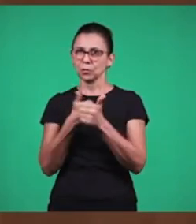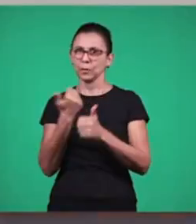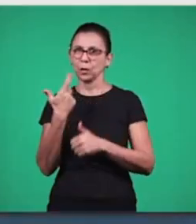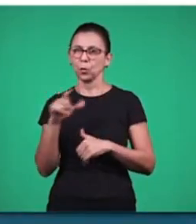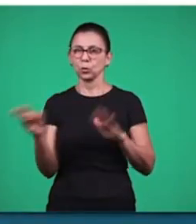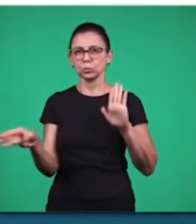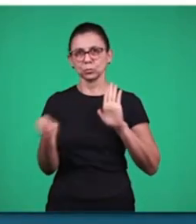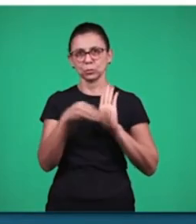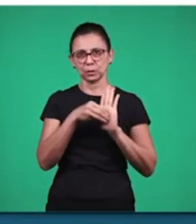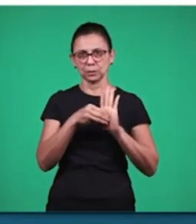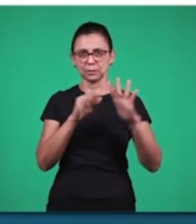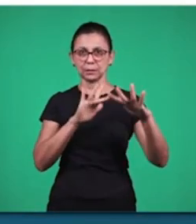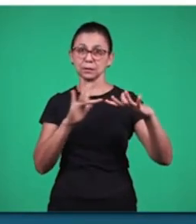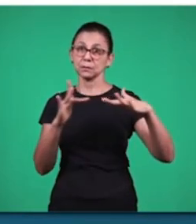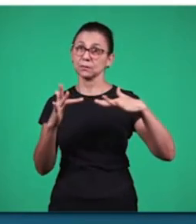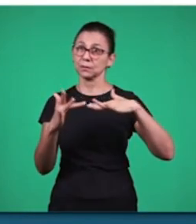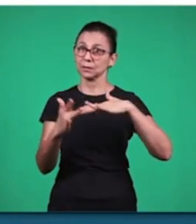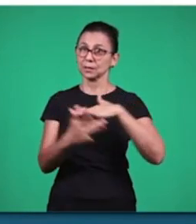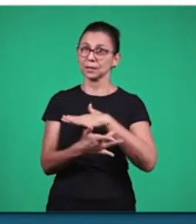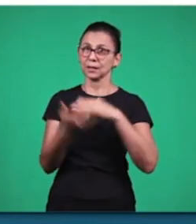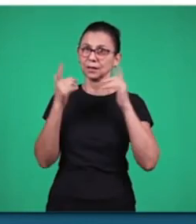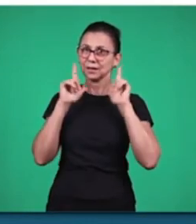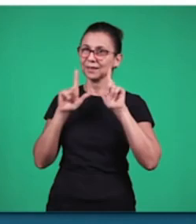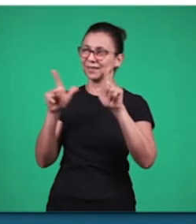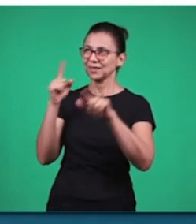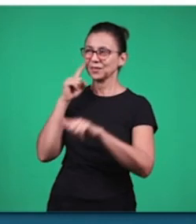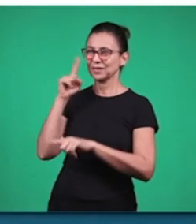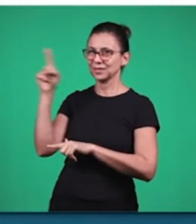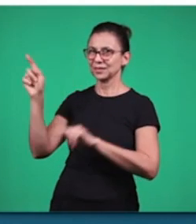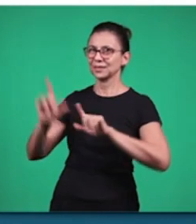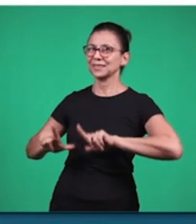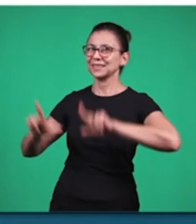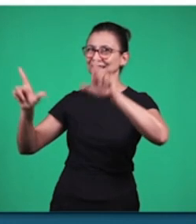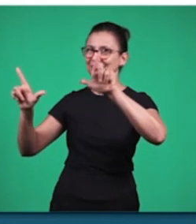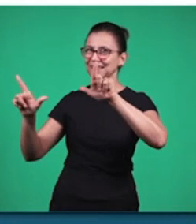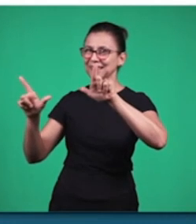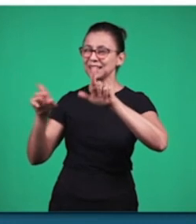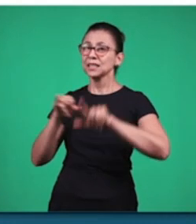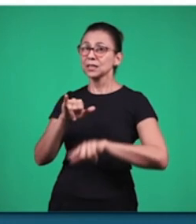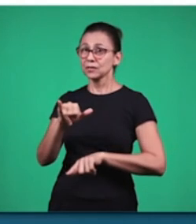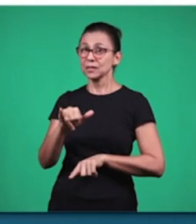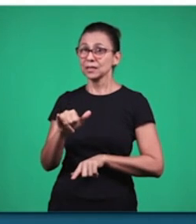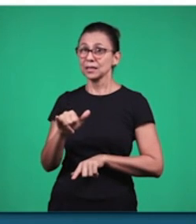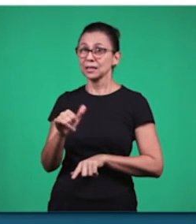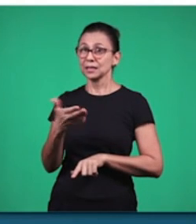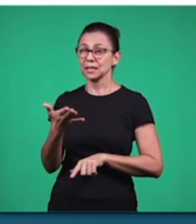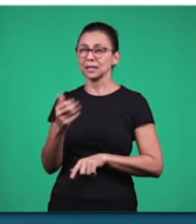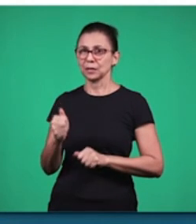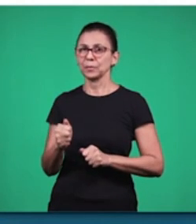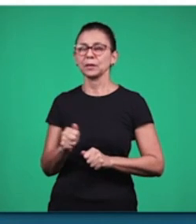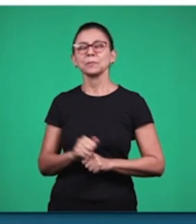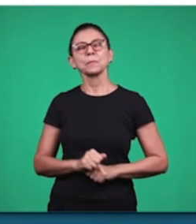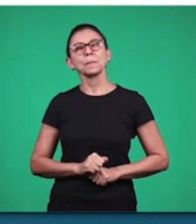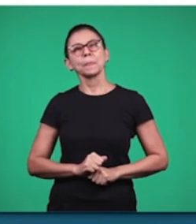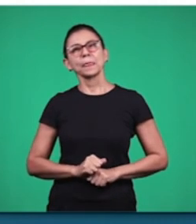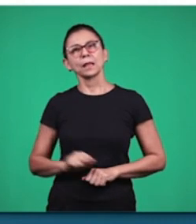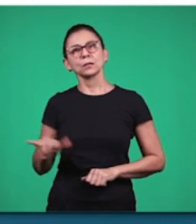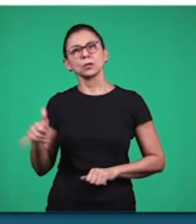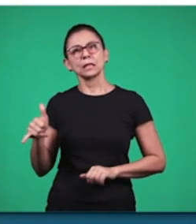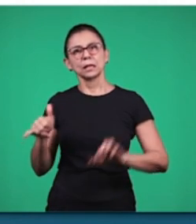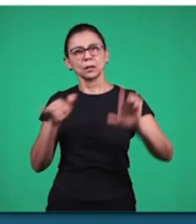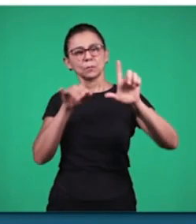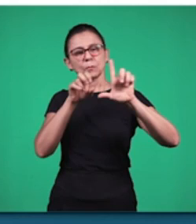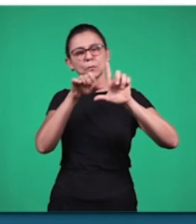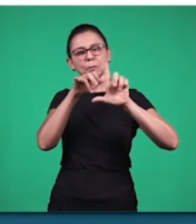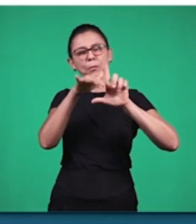por nuestras redes sociales. Estos que están apareciendo en el cuadro. Si usted quisiera, puede apuntar la cámara de su